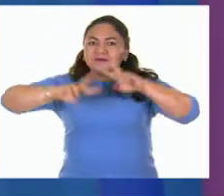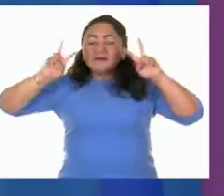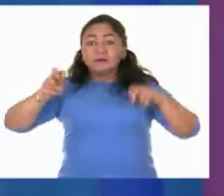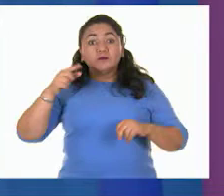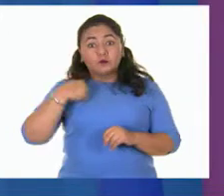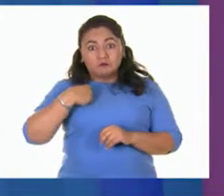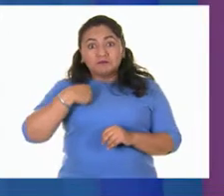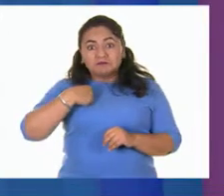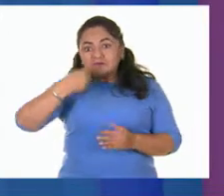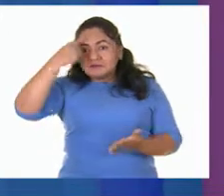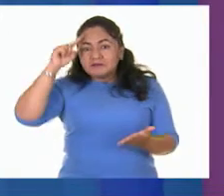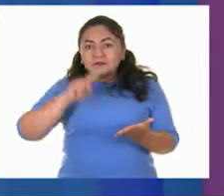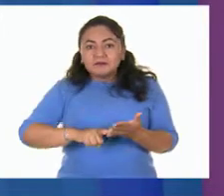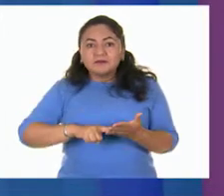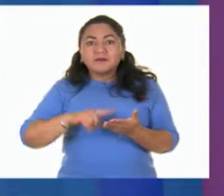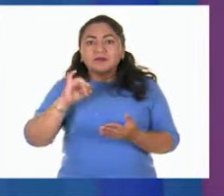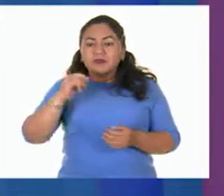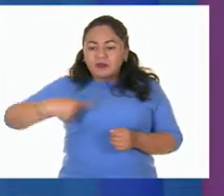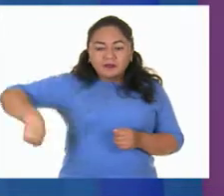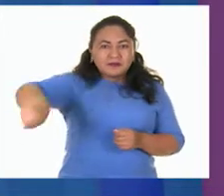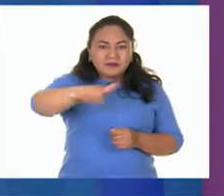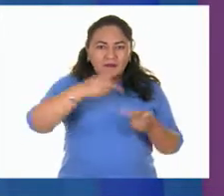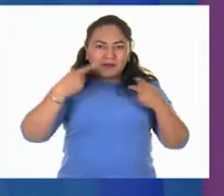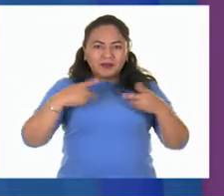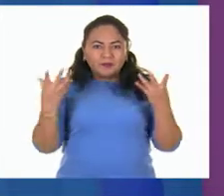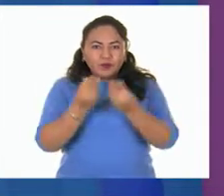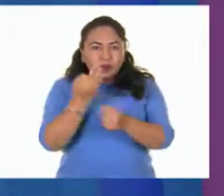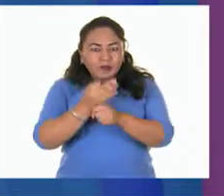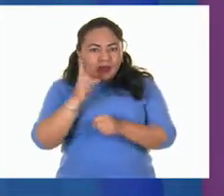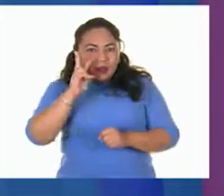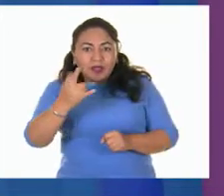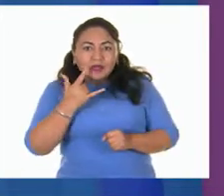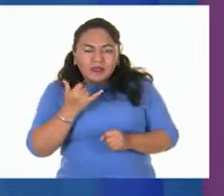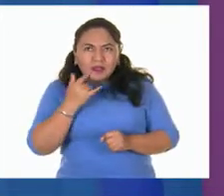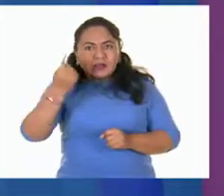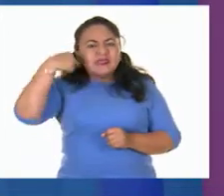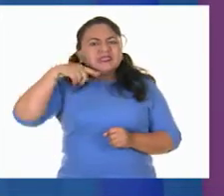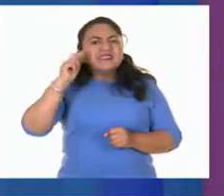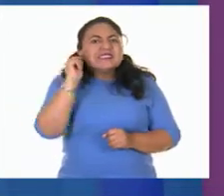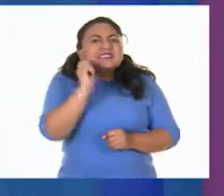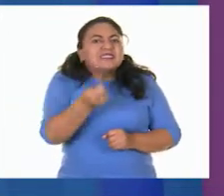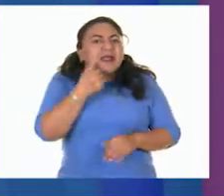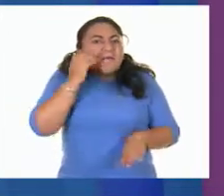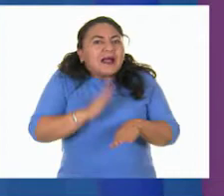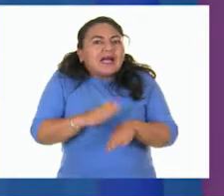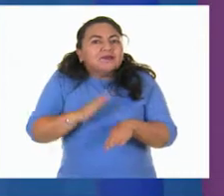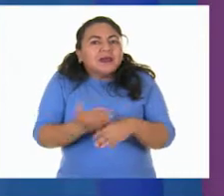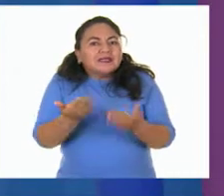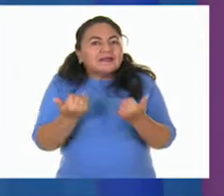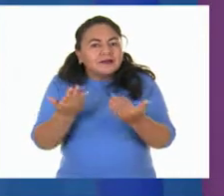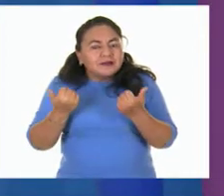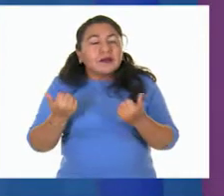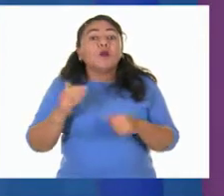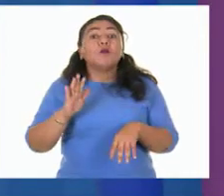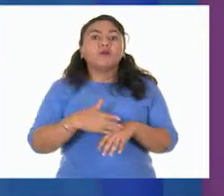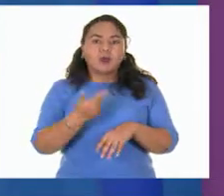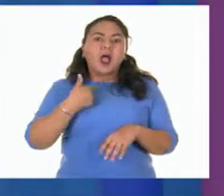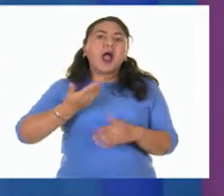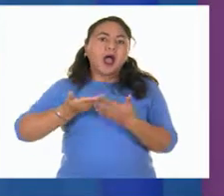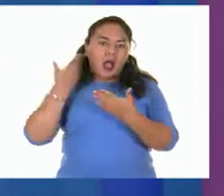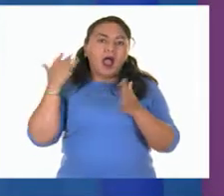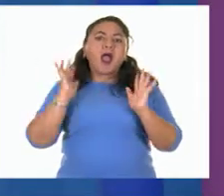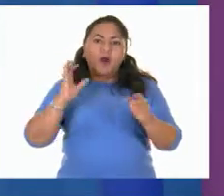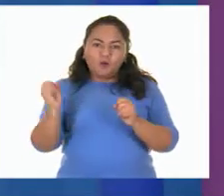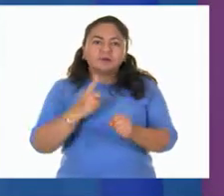yo creo que muchos de los estudiantes que nos están acompañando en casa se quedaron con ganas de saber más, porque ya tuvimos oportunidad